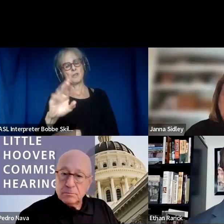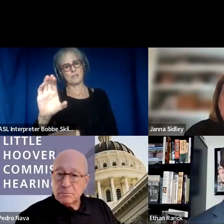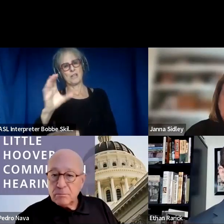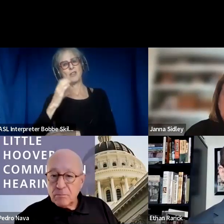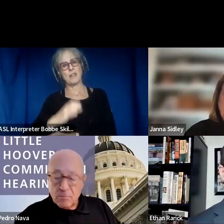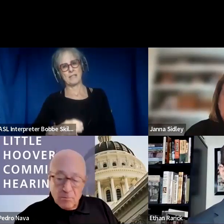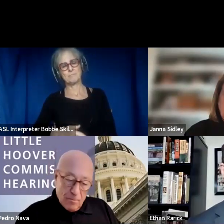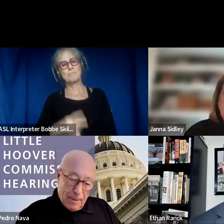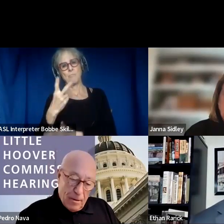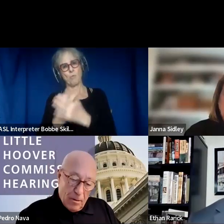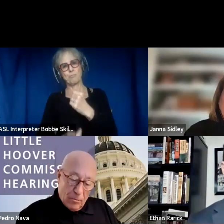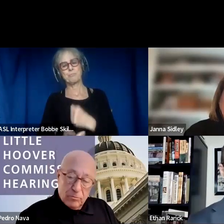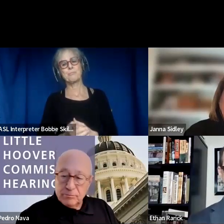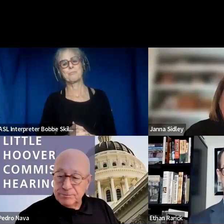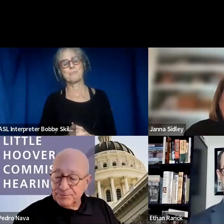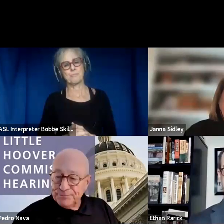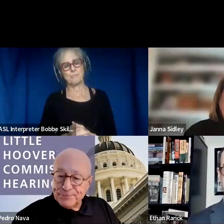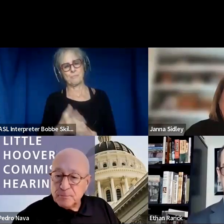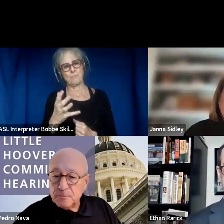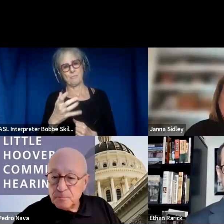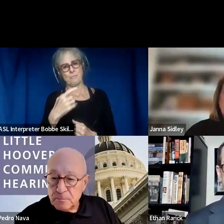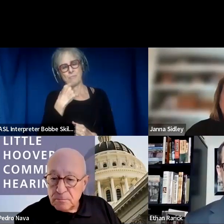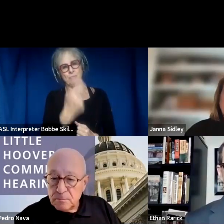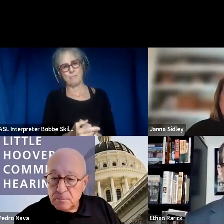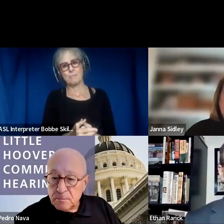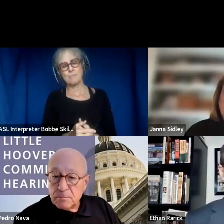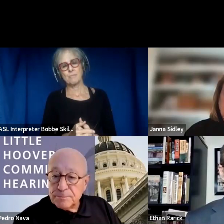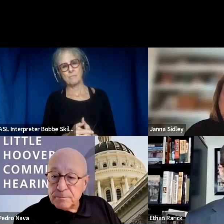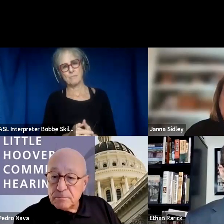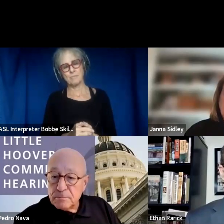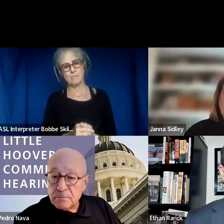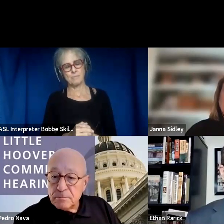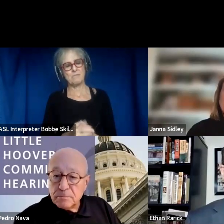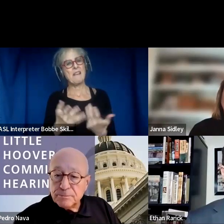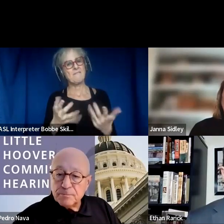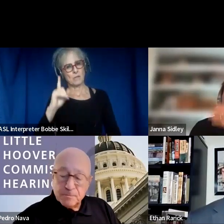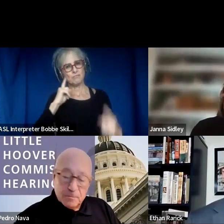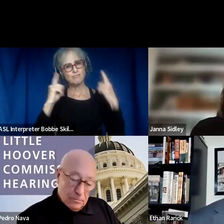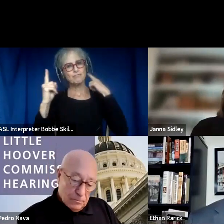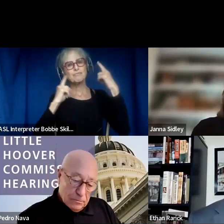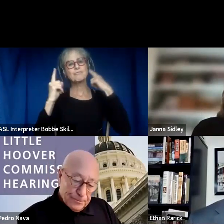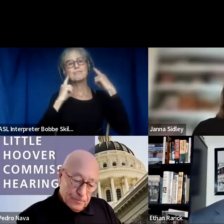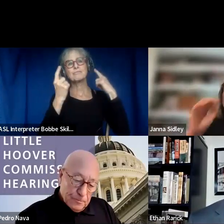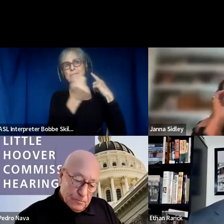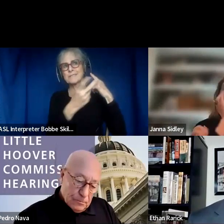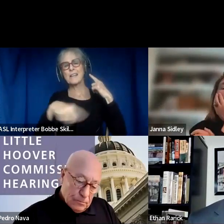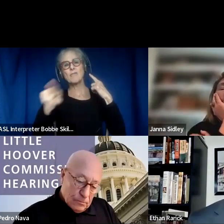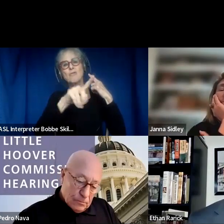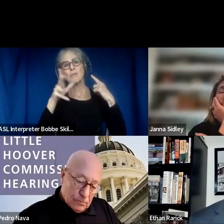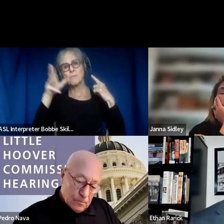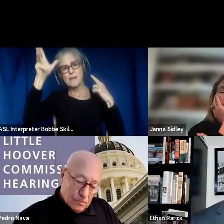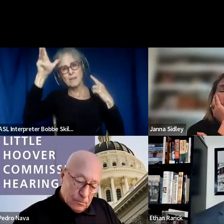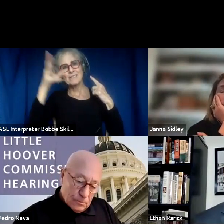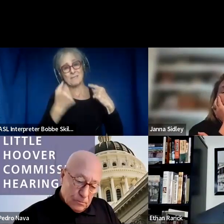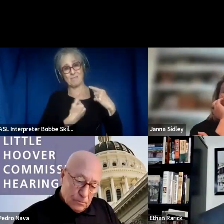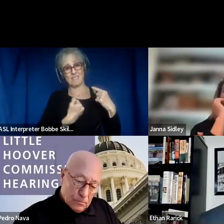Quiero decirles que he escuchado, ¿verdad?, de todos los padres y yo como padre también he